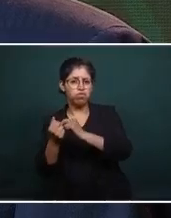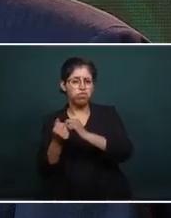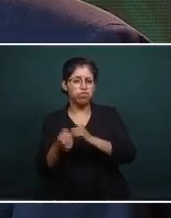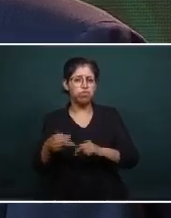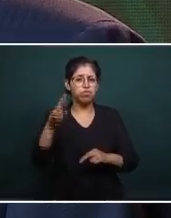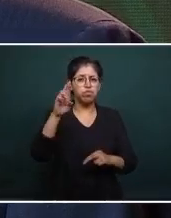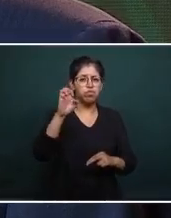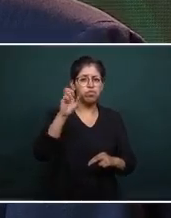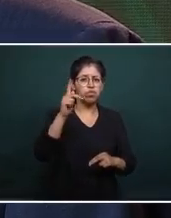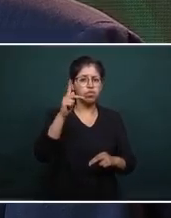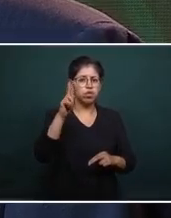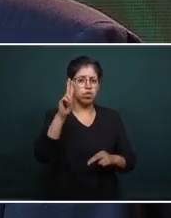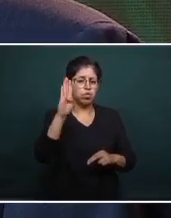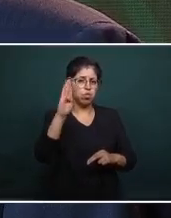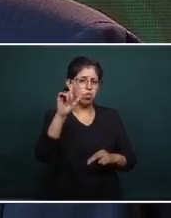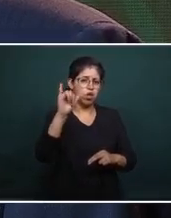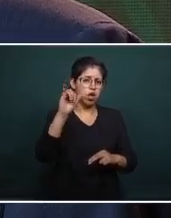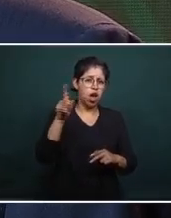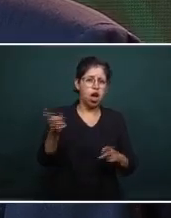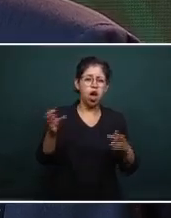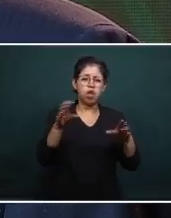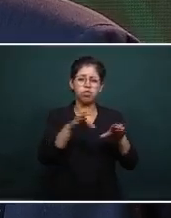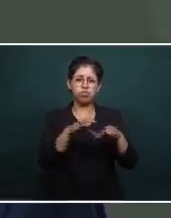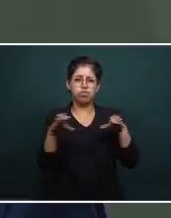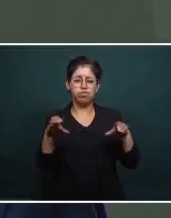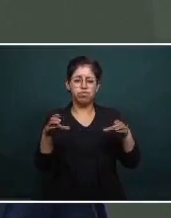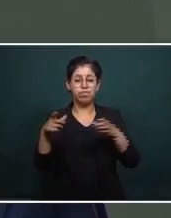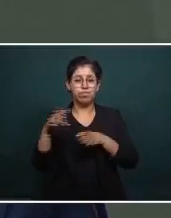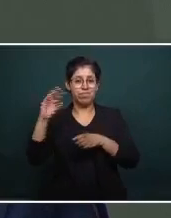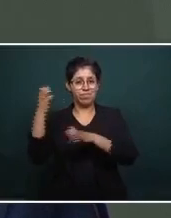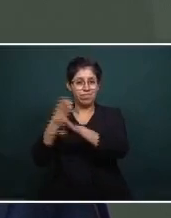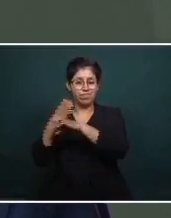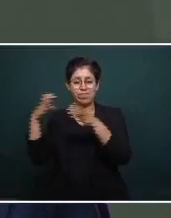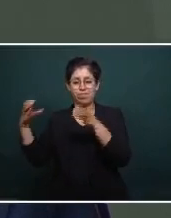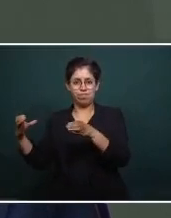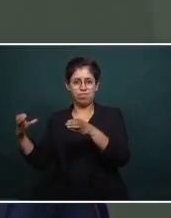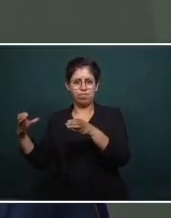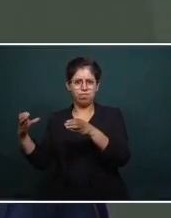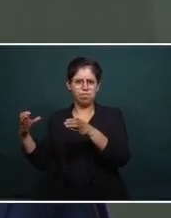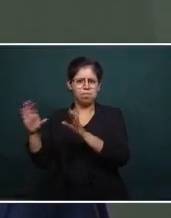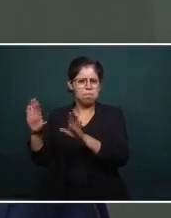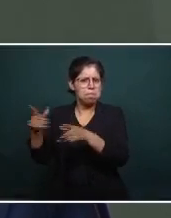al control de las armas.